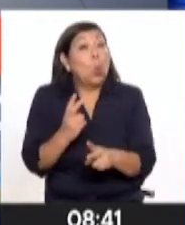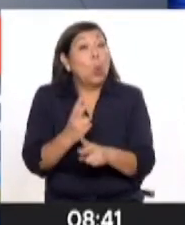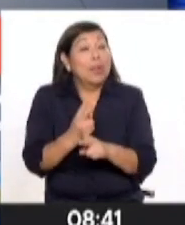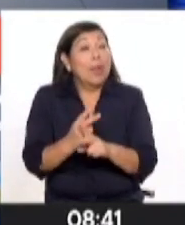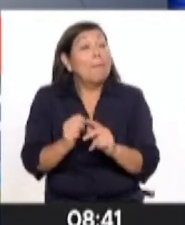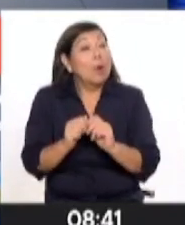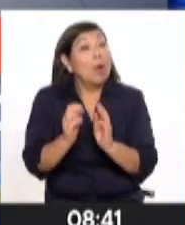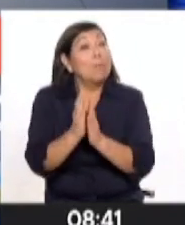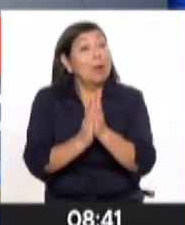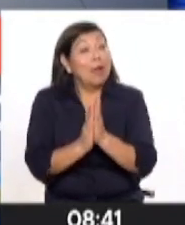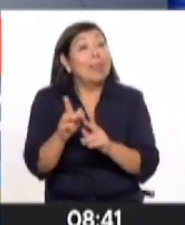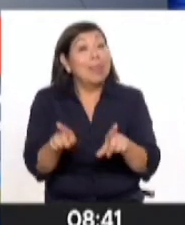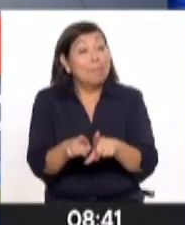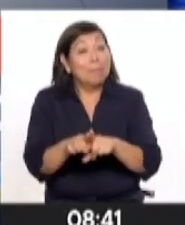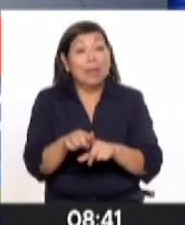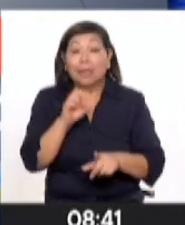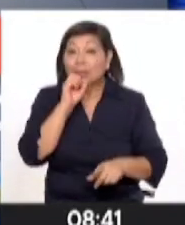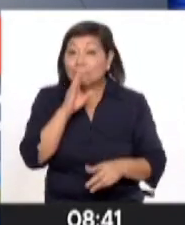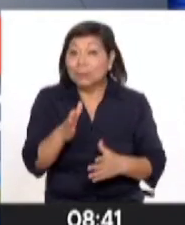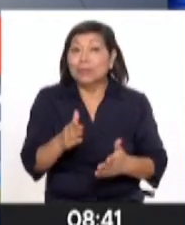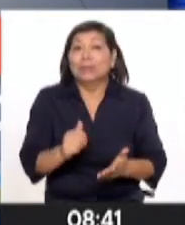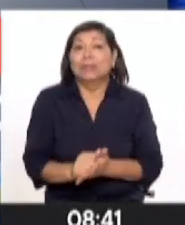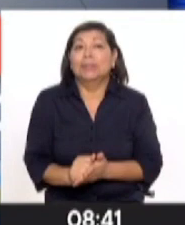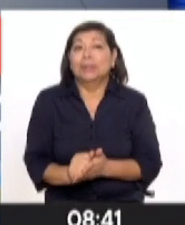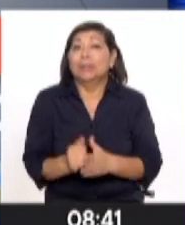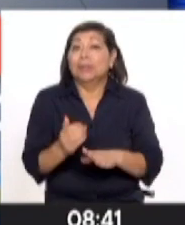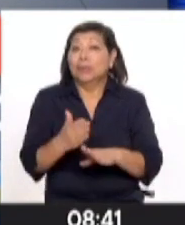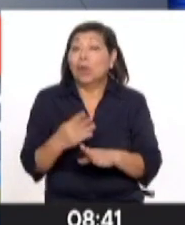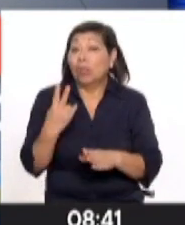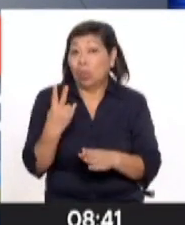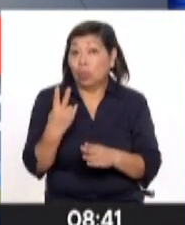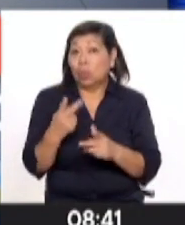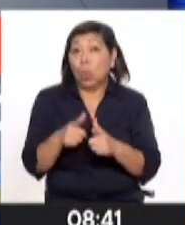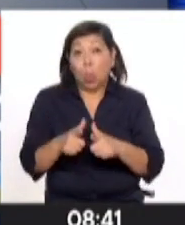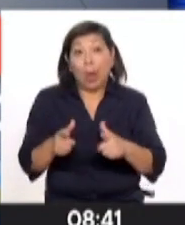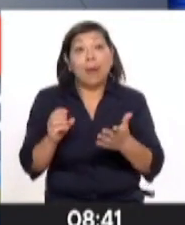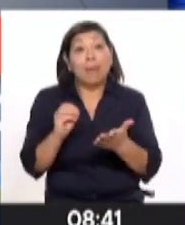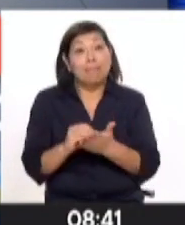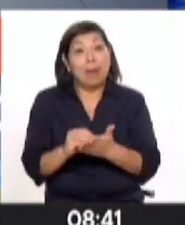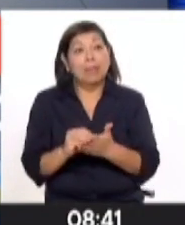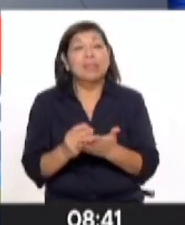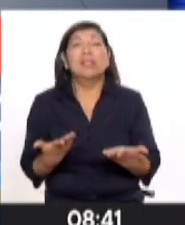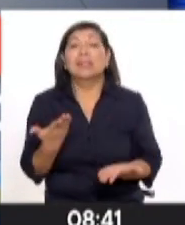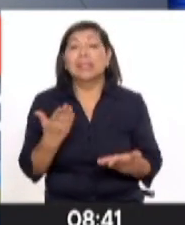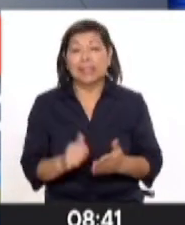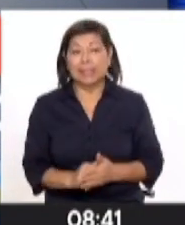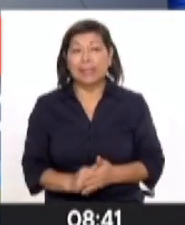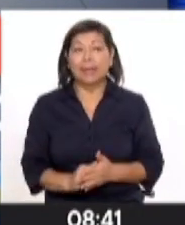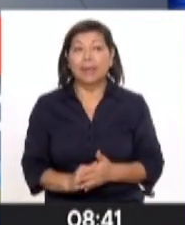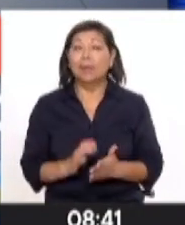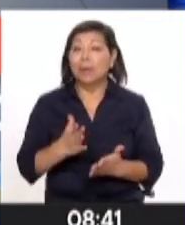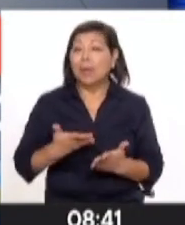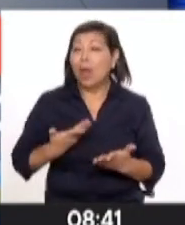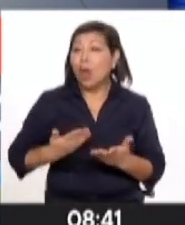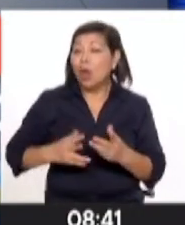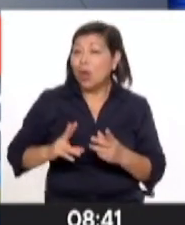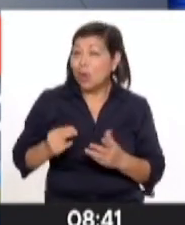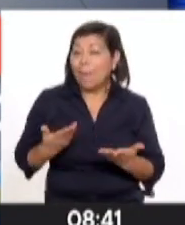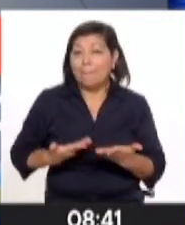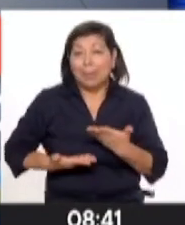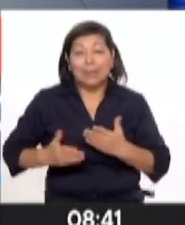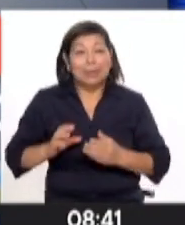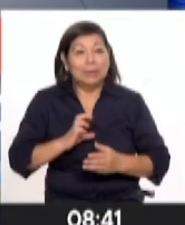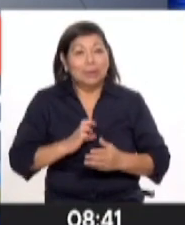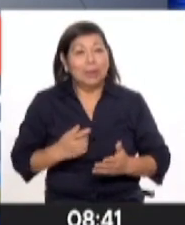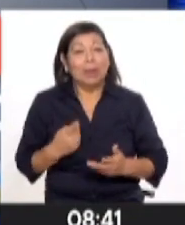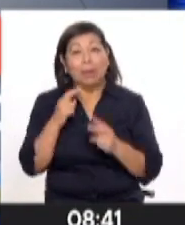Voy a aprovechar también para mencionarles acerca de dos estados más que tiene el ENFE, que son pues el estado no activo y también el